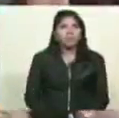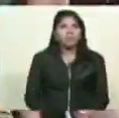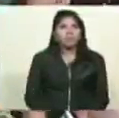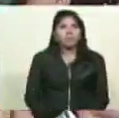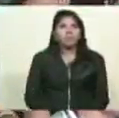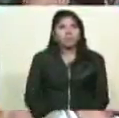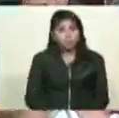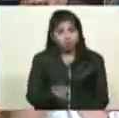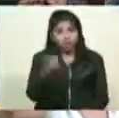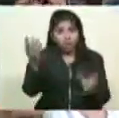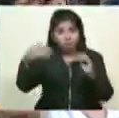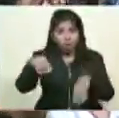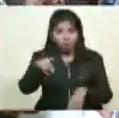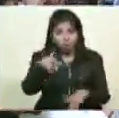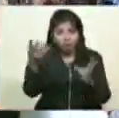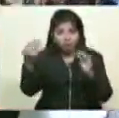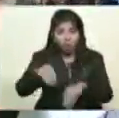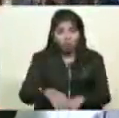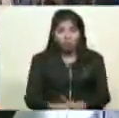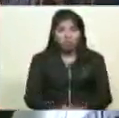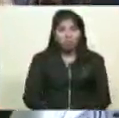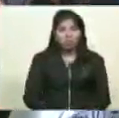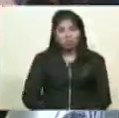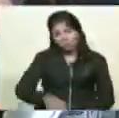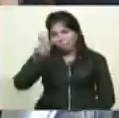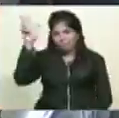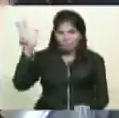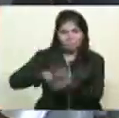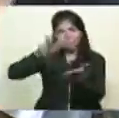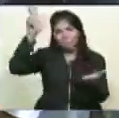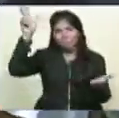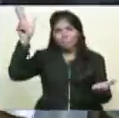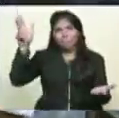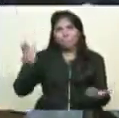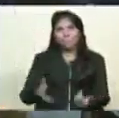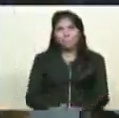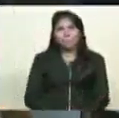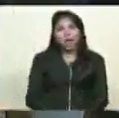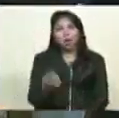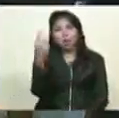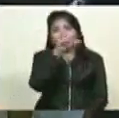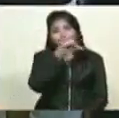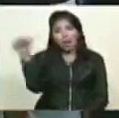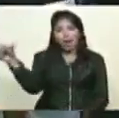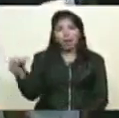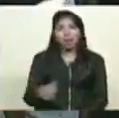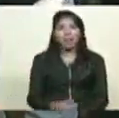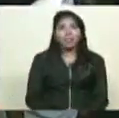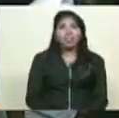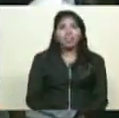¿Están de acuerdo? Sí, presidente. Aprobado, pues, una semana.